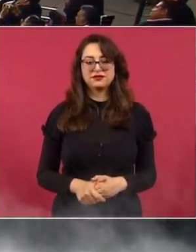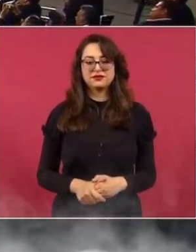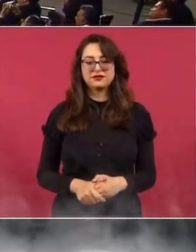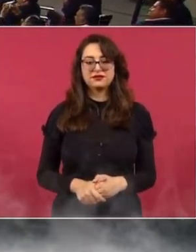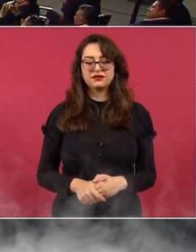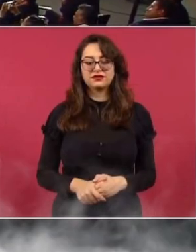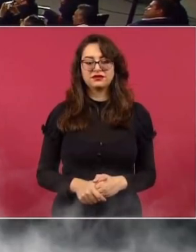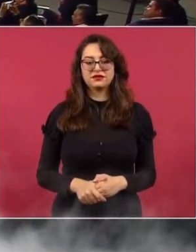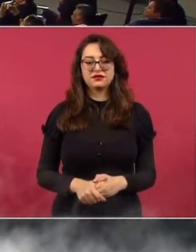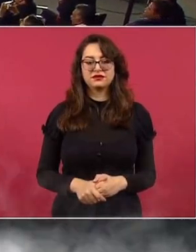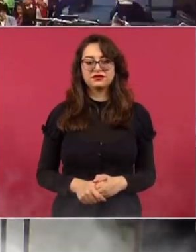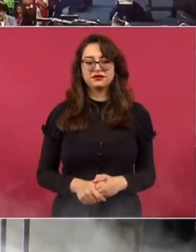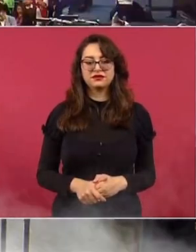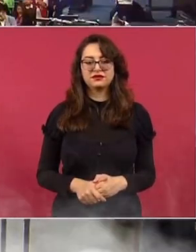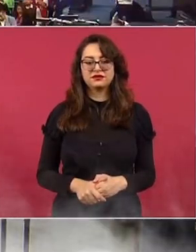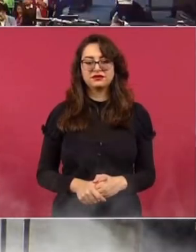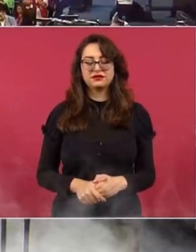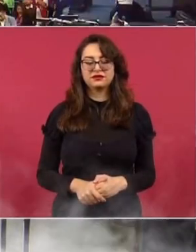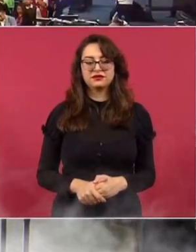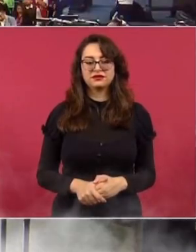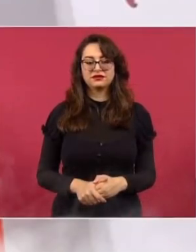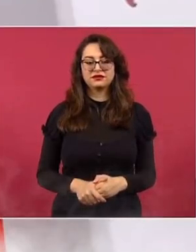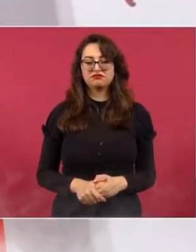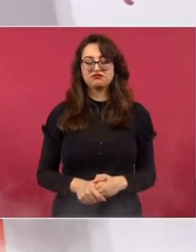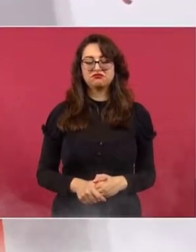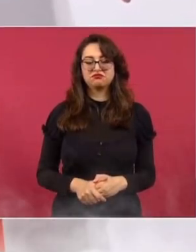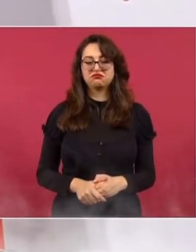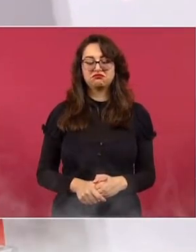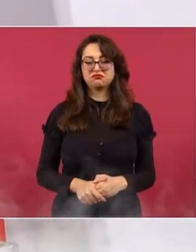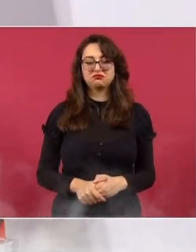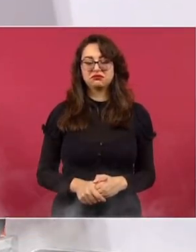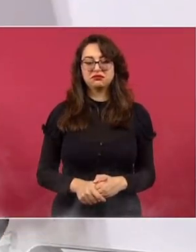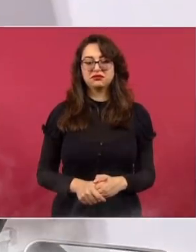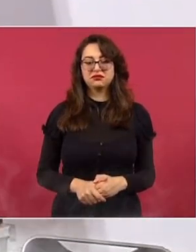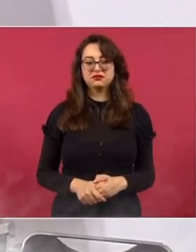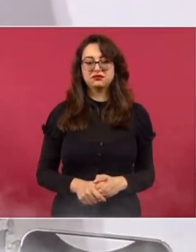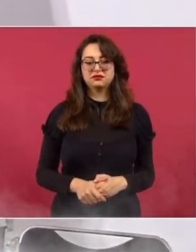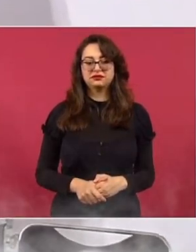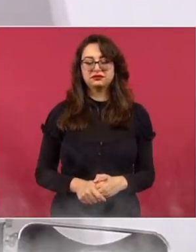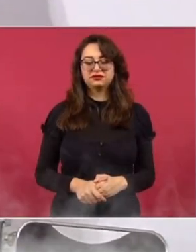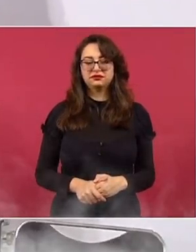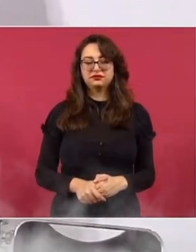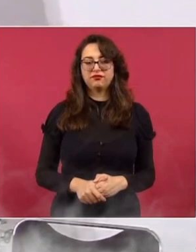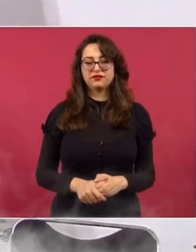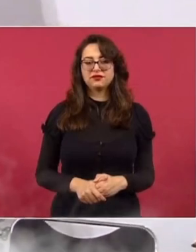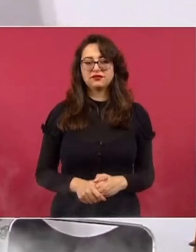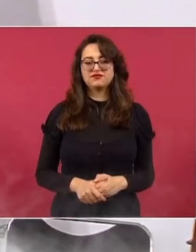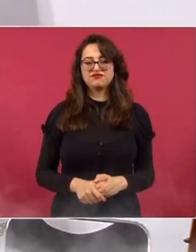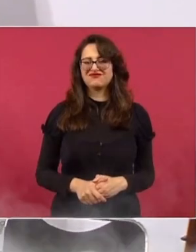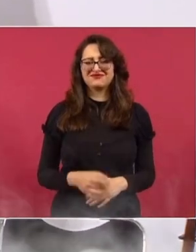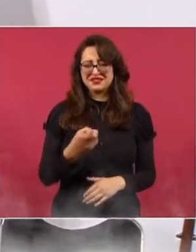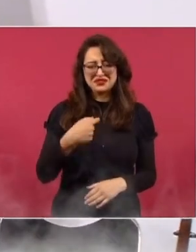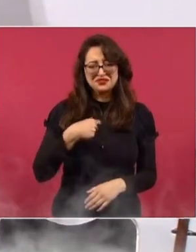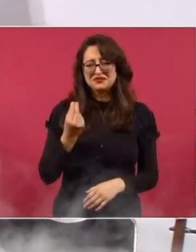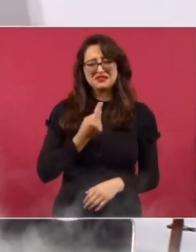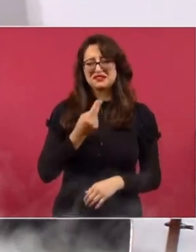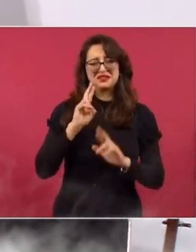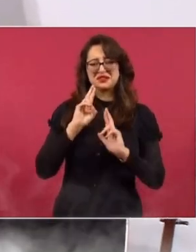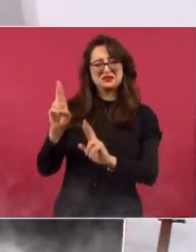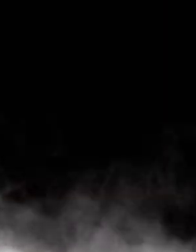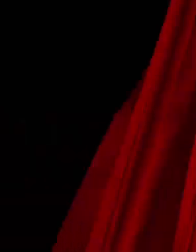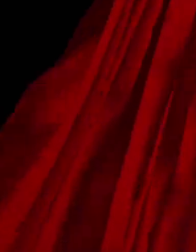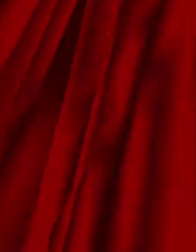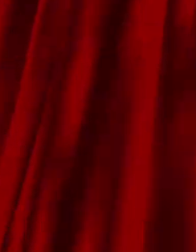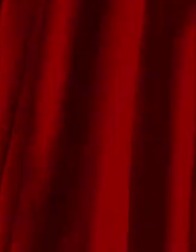Sí, sí, pero no hace falta, no, no, Ni conviene responderles. Están muy